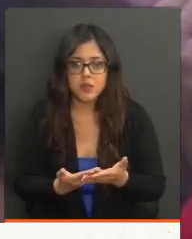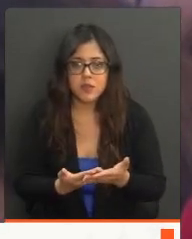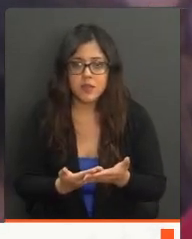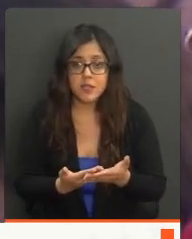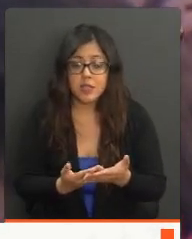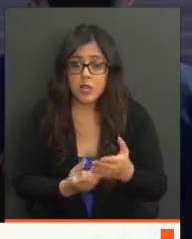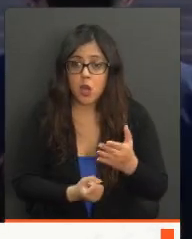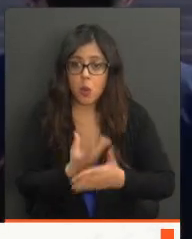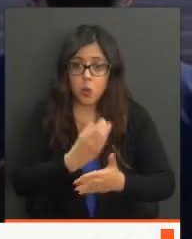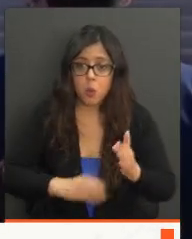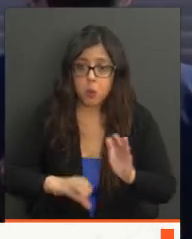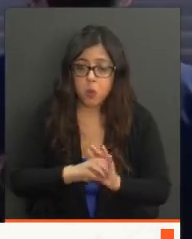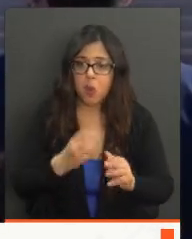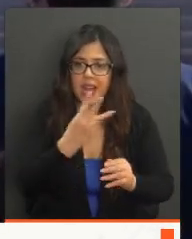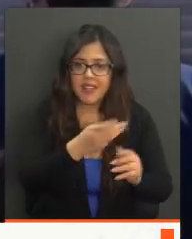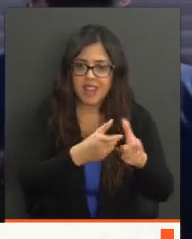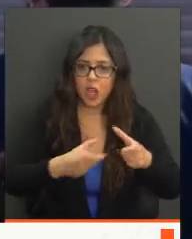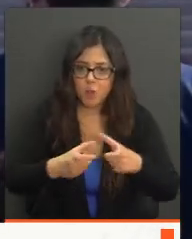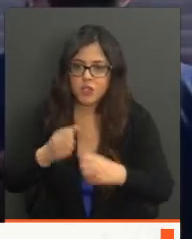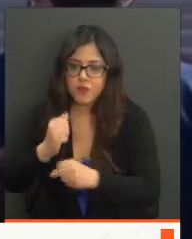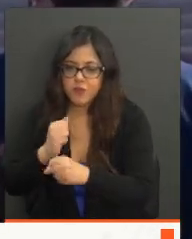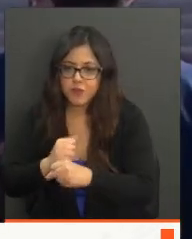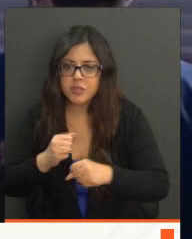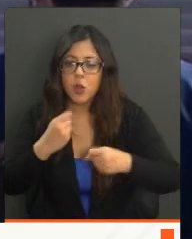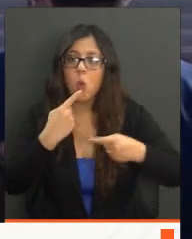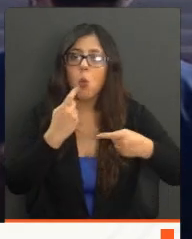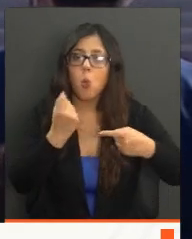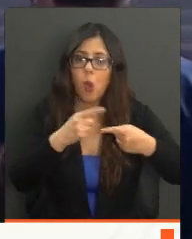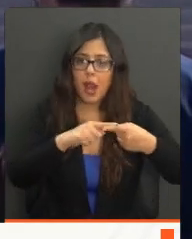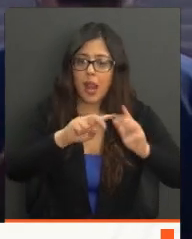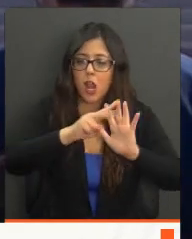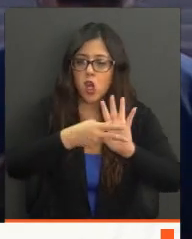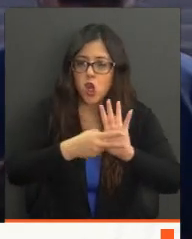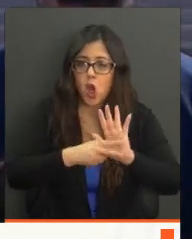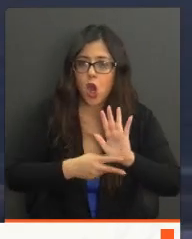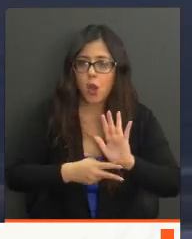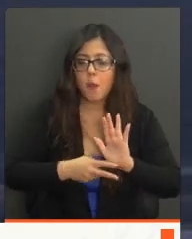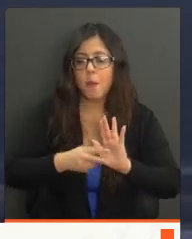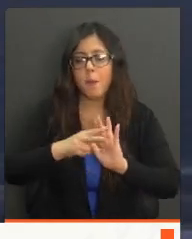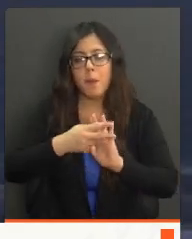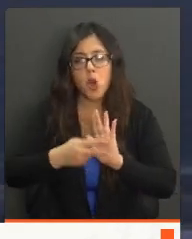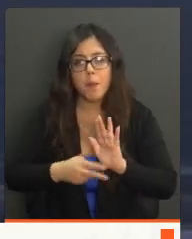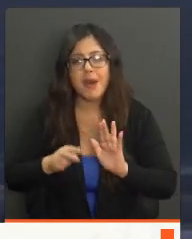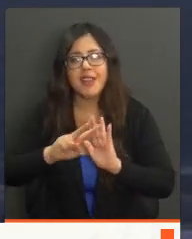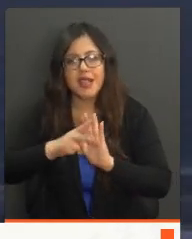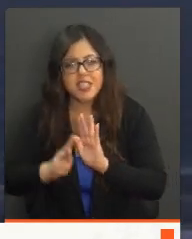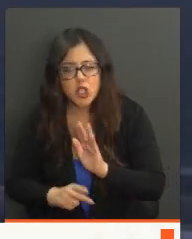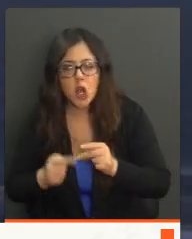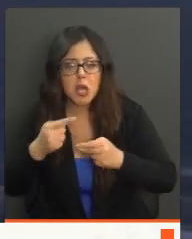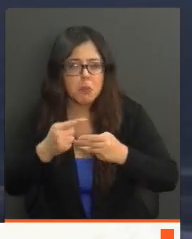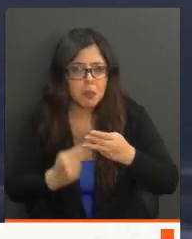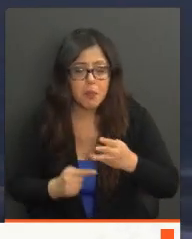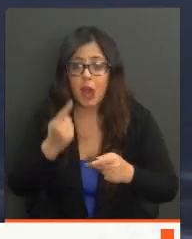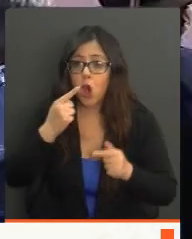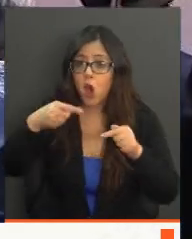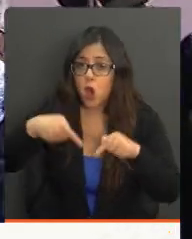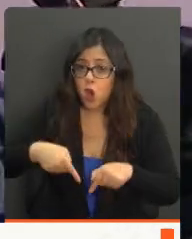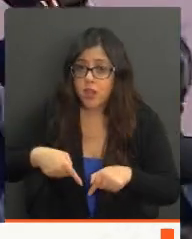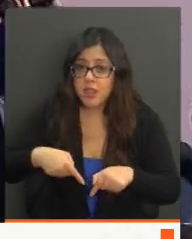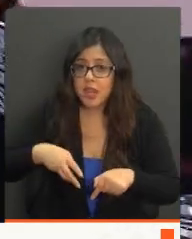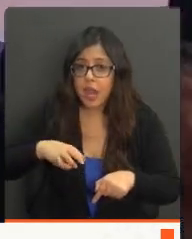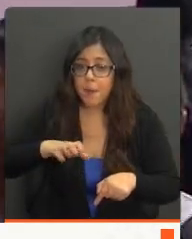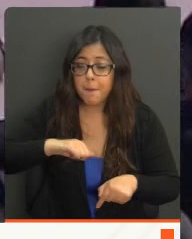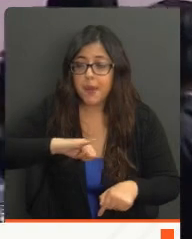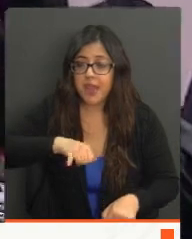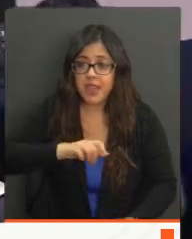ya van a empezar a trabajarlo: preámbulo, armonización y normas transitorias. ¿Por qué digo que contrasta? Hoy día en Mejillones hubo, escuchen bien, se bailó un pie de cueca,